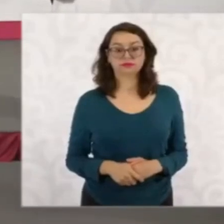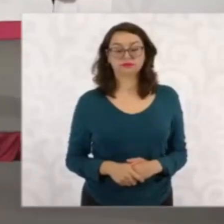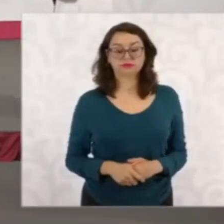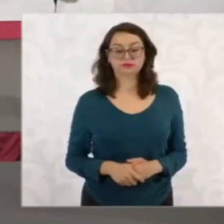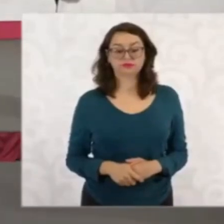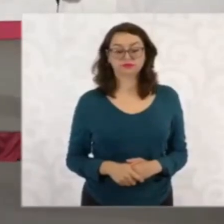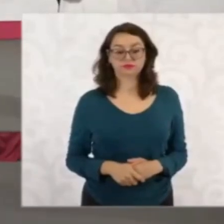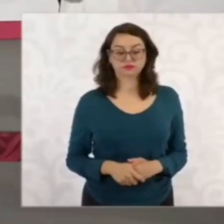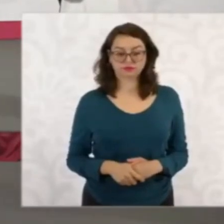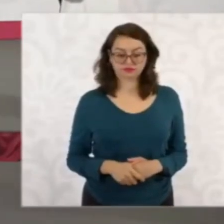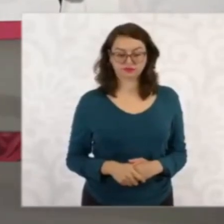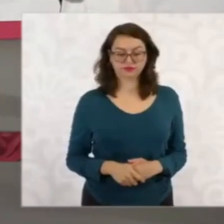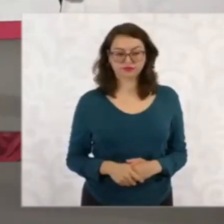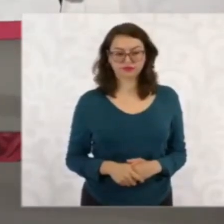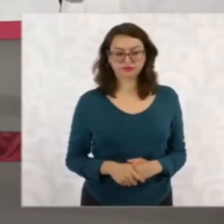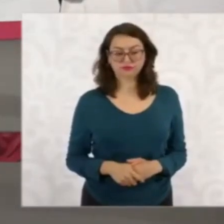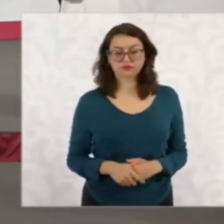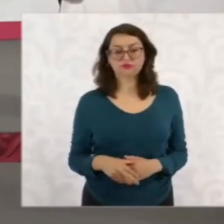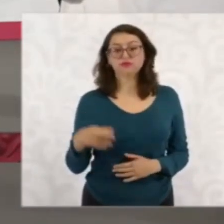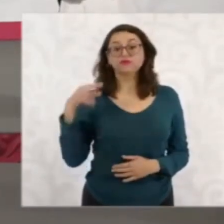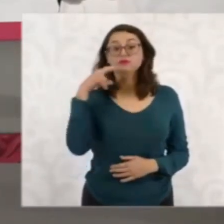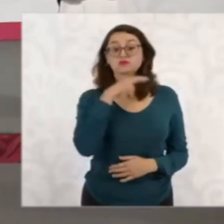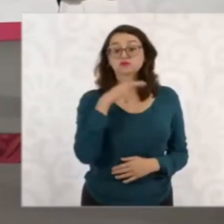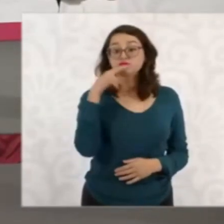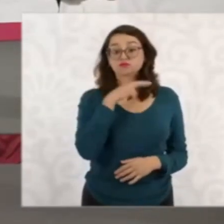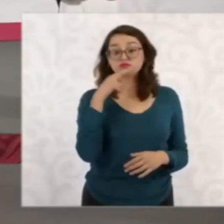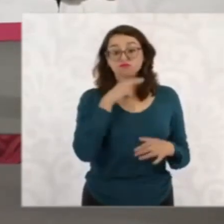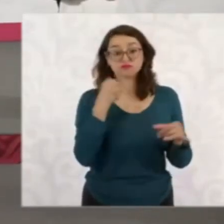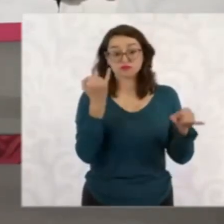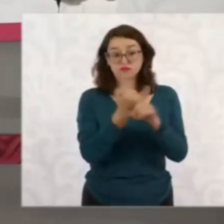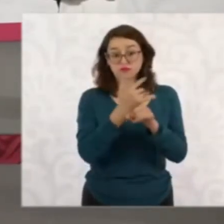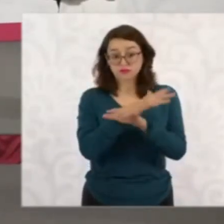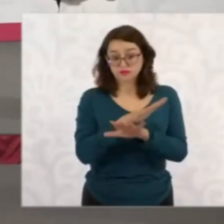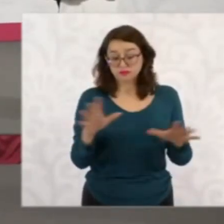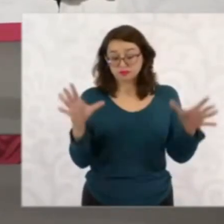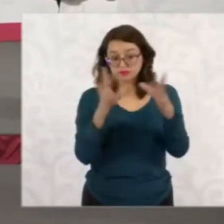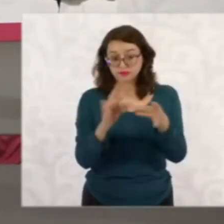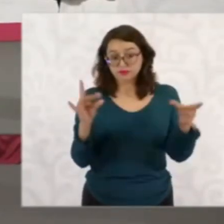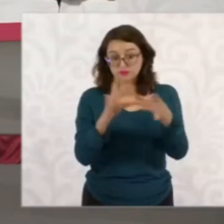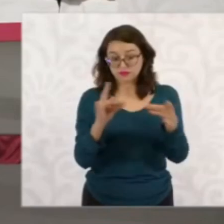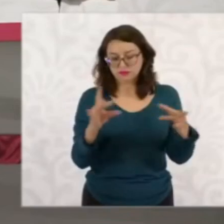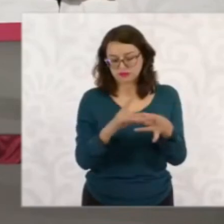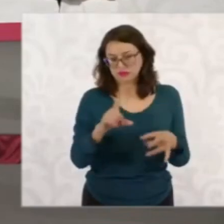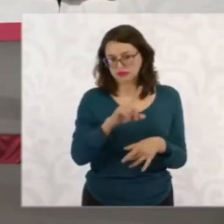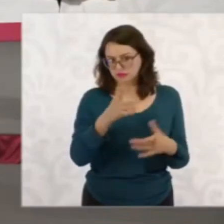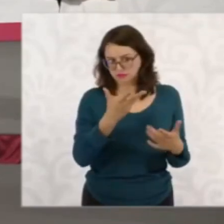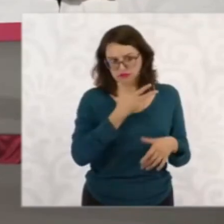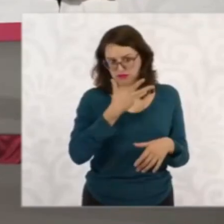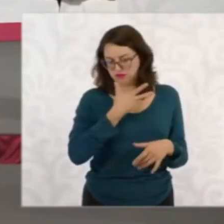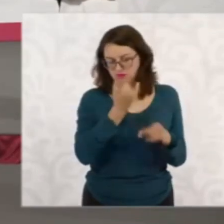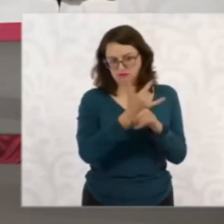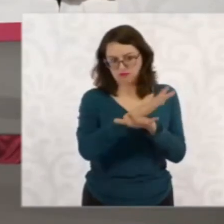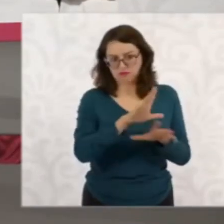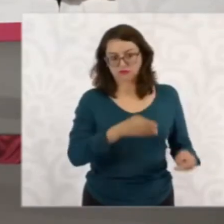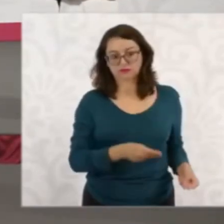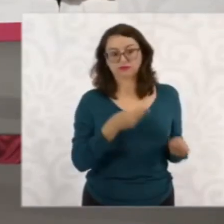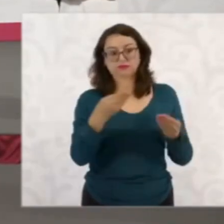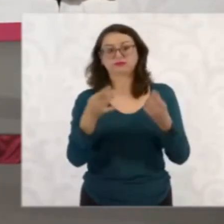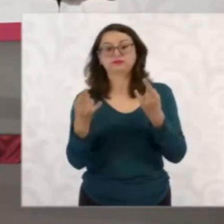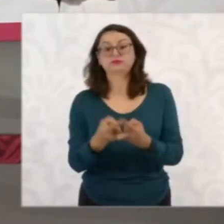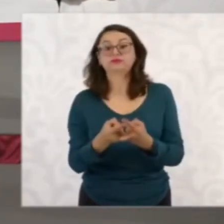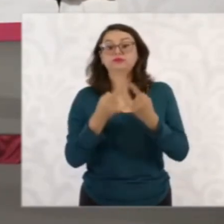Aquí nada más es muy rápido, me voy a ir un poquito rápido, de todos modos les comparten ahí los datos. Esta es la historia del Fonden. El